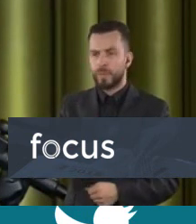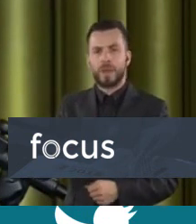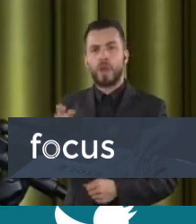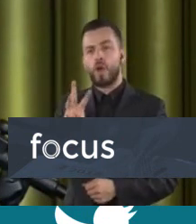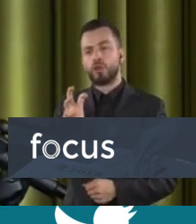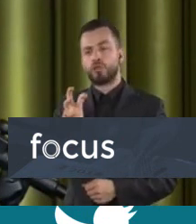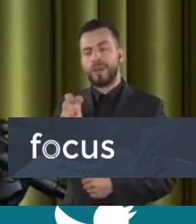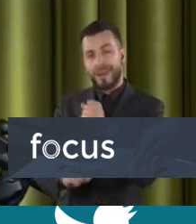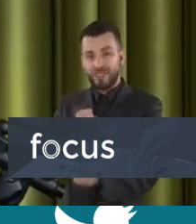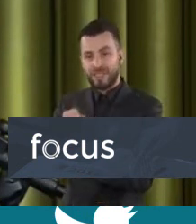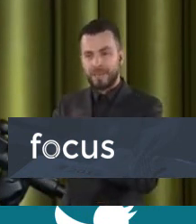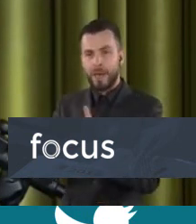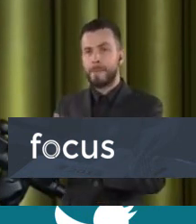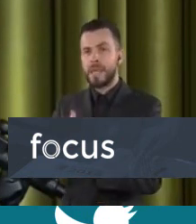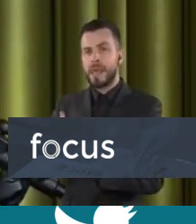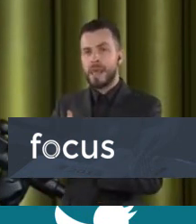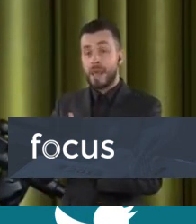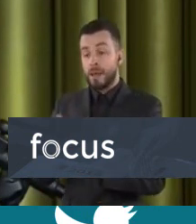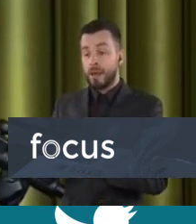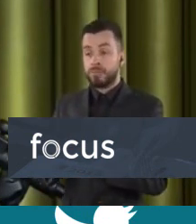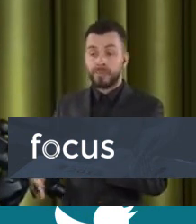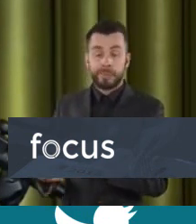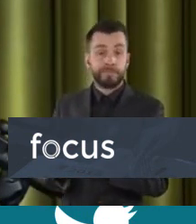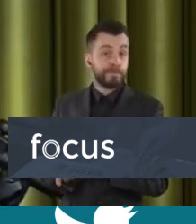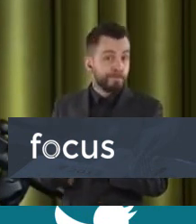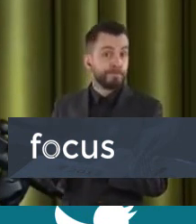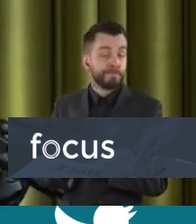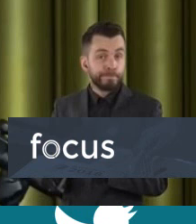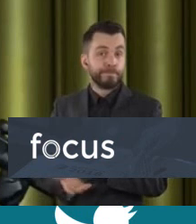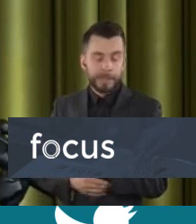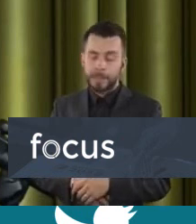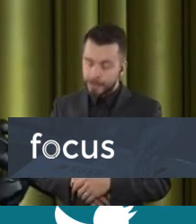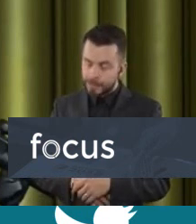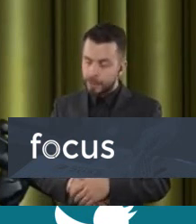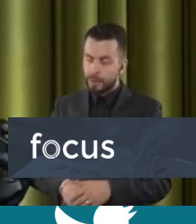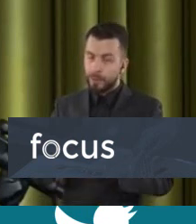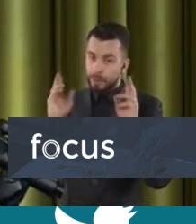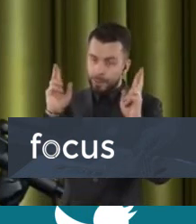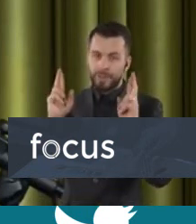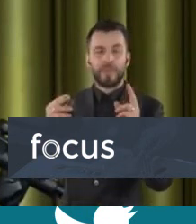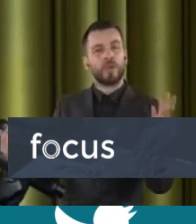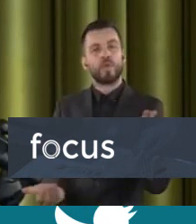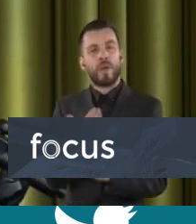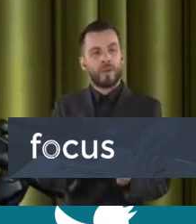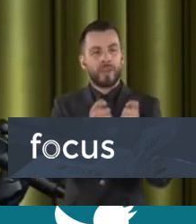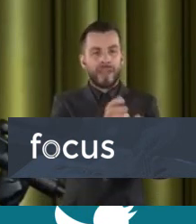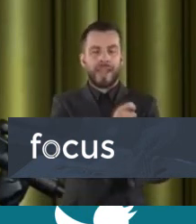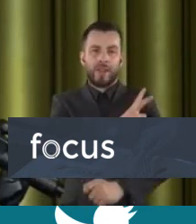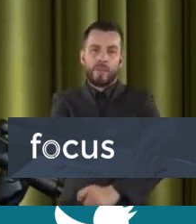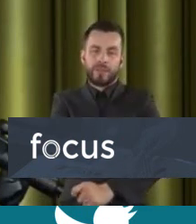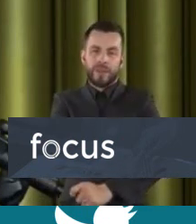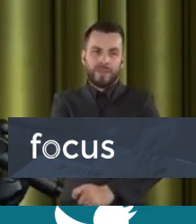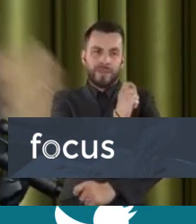del camino. Hay oportunidad de rectificar y yo espero que el nuevo comisionado de paz